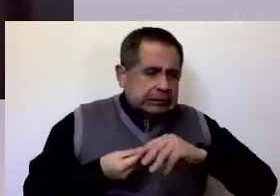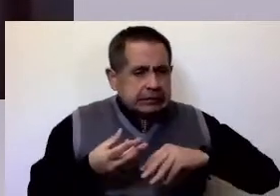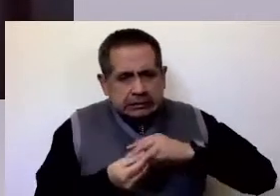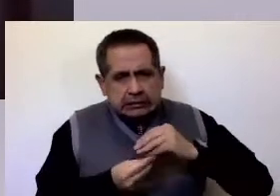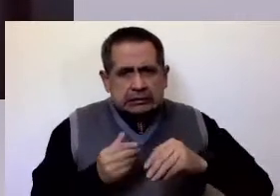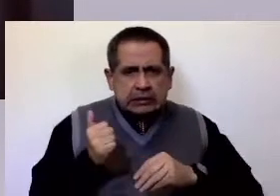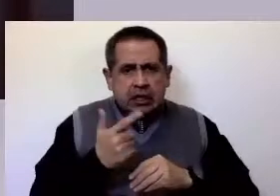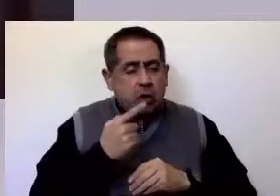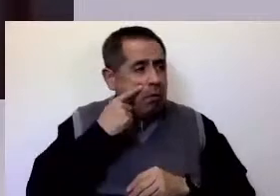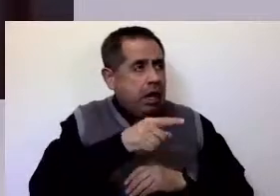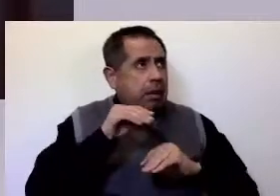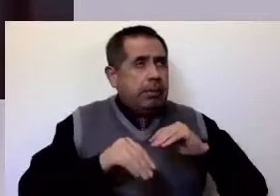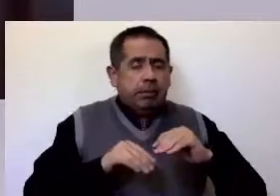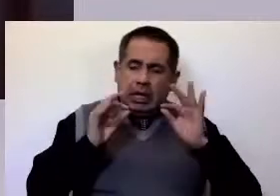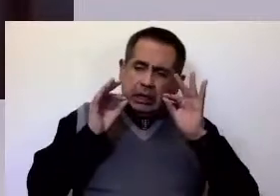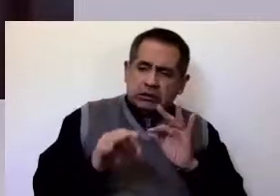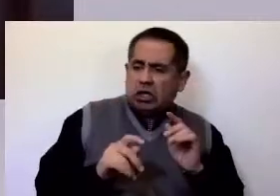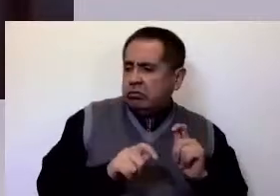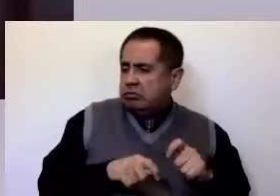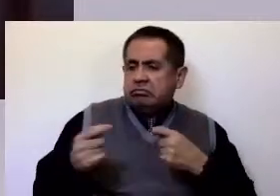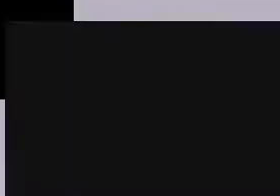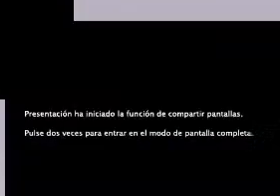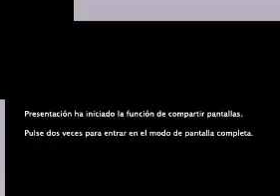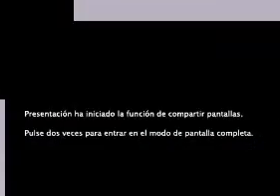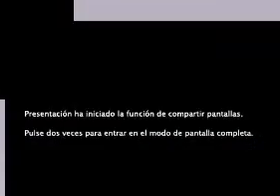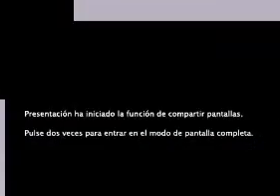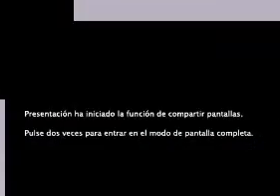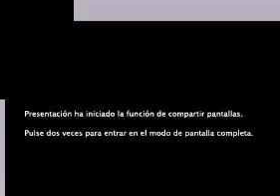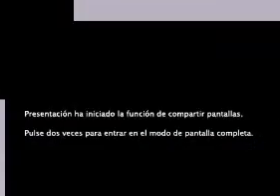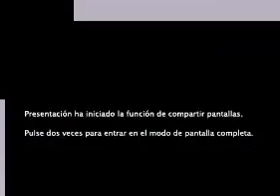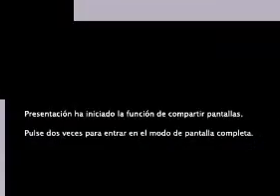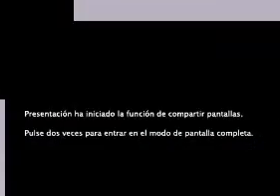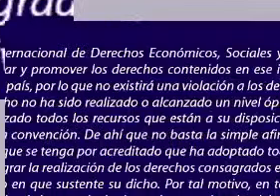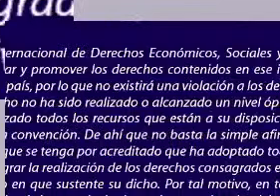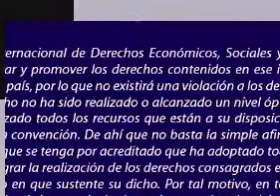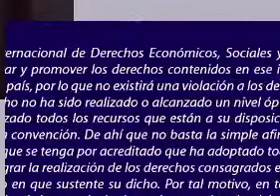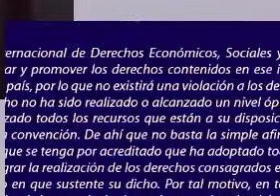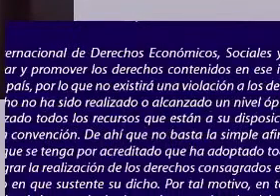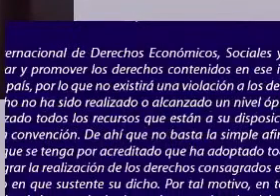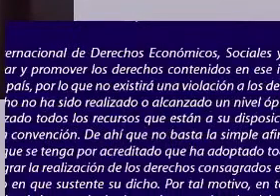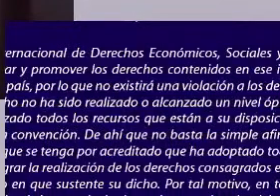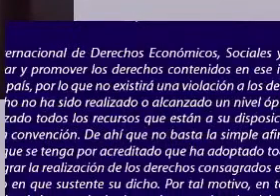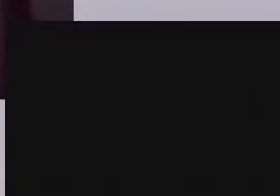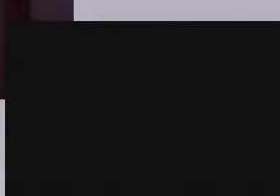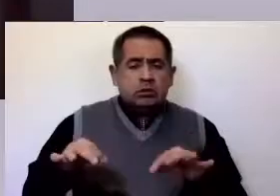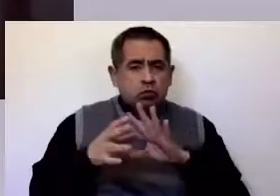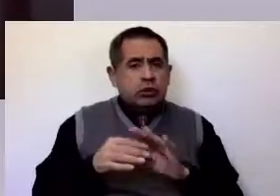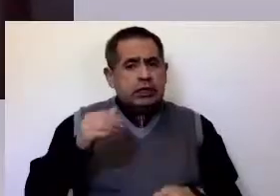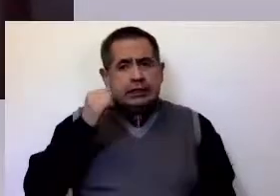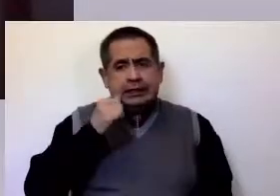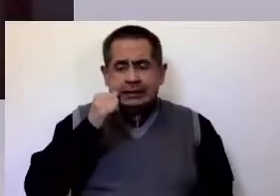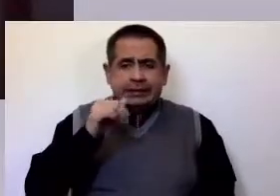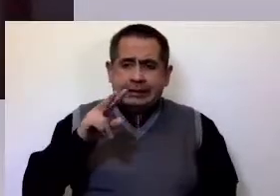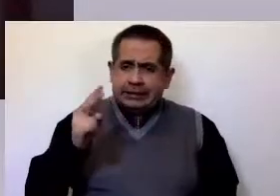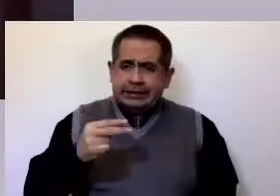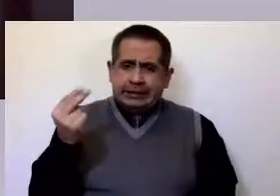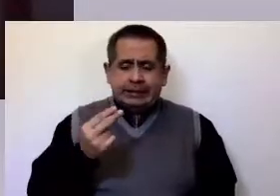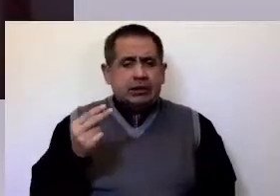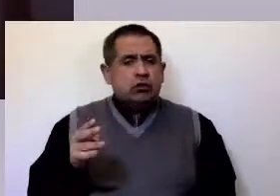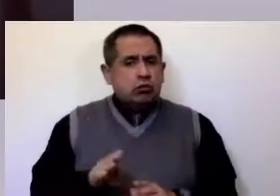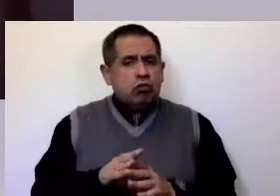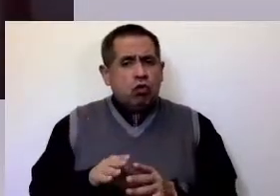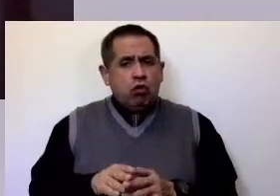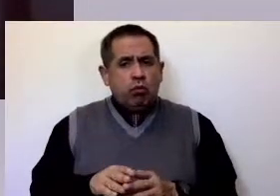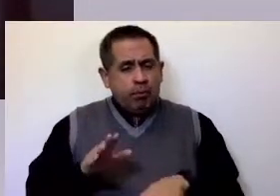para lograr la realización de los derechos consagrados en el pacto si no es sino siendo necesario aportar el